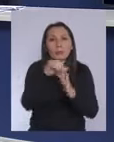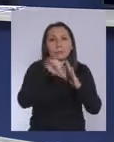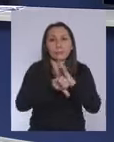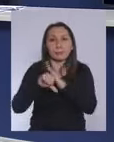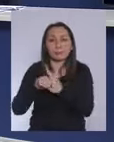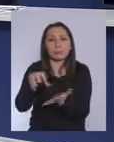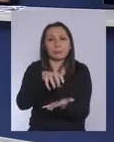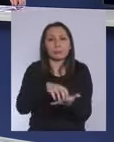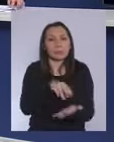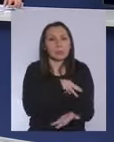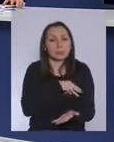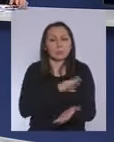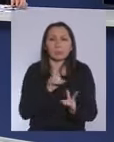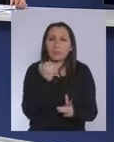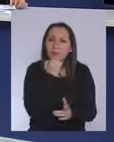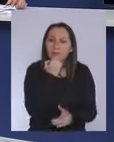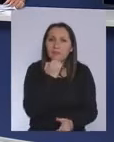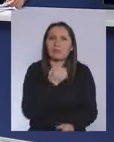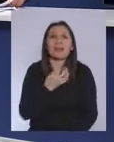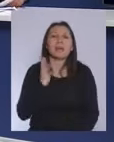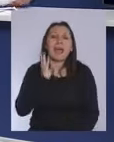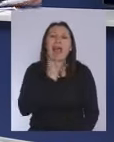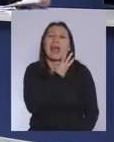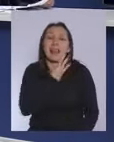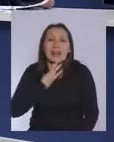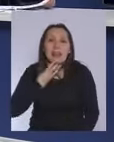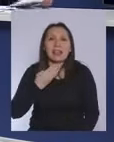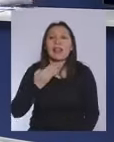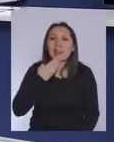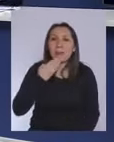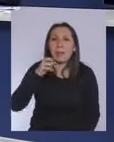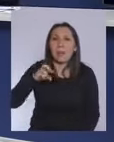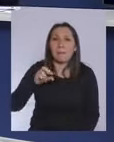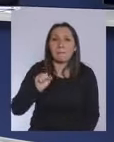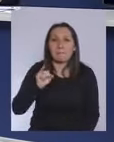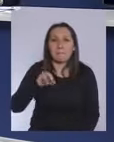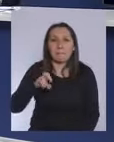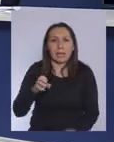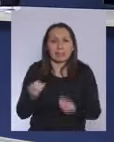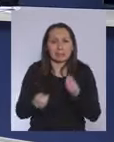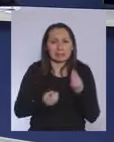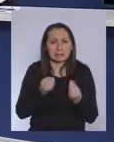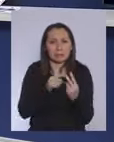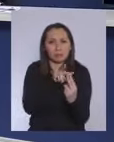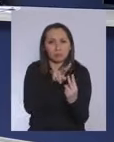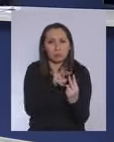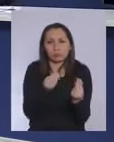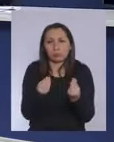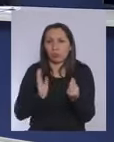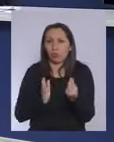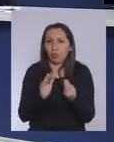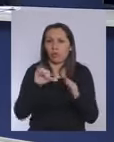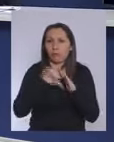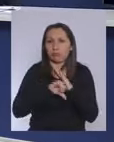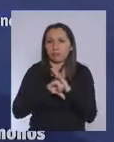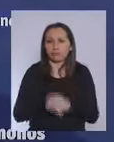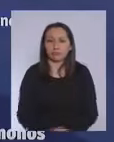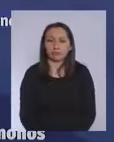si no me equivoco sería renca y payne cuáles son las razones que todavía se mantendrían en esta condición por